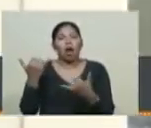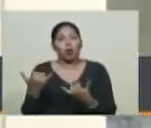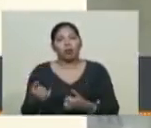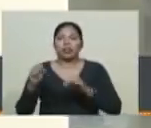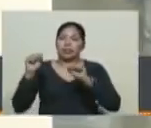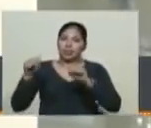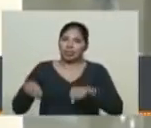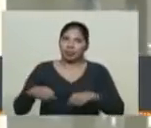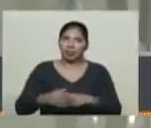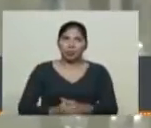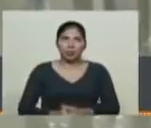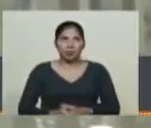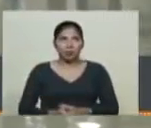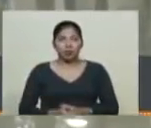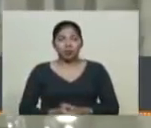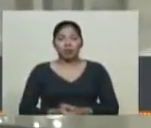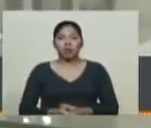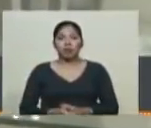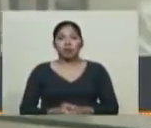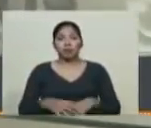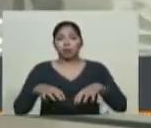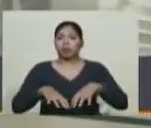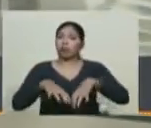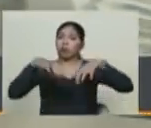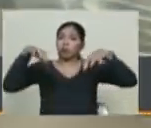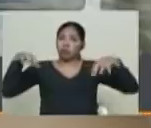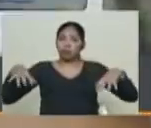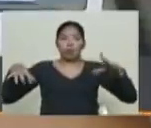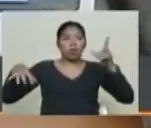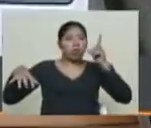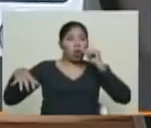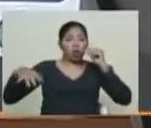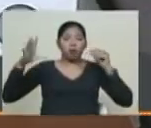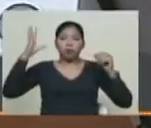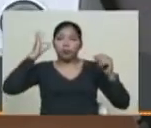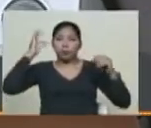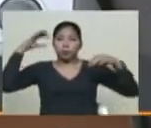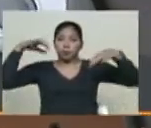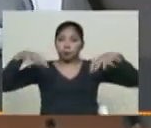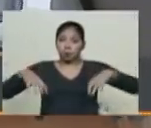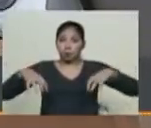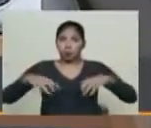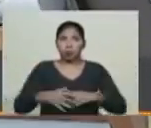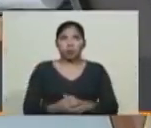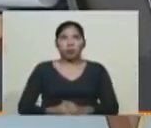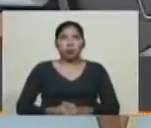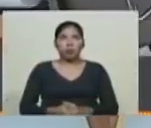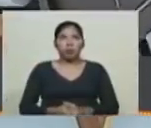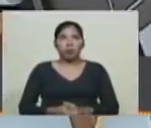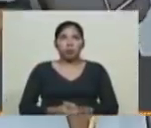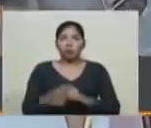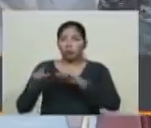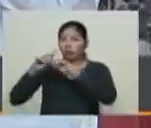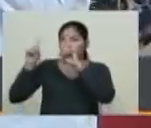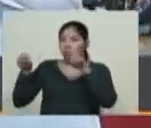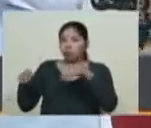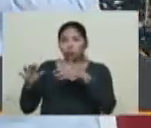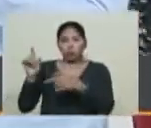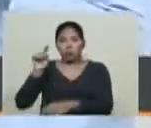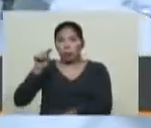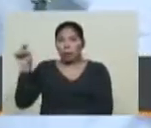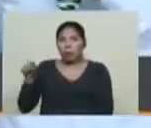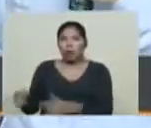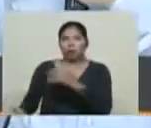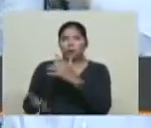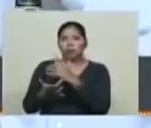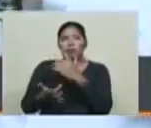las niñas. Un espacio para niños, un área para niñas. Los equipos, presidente, es una de las